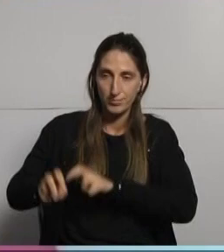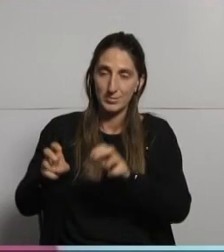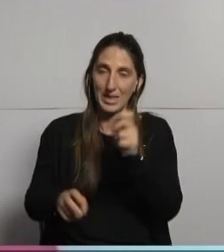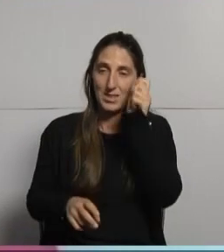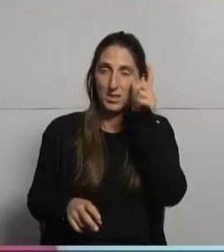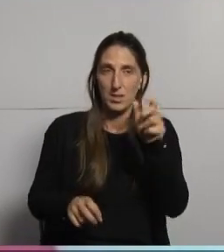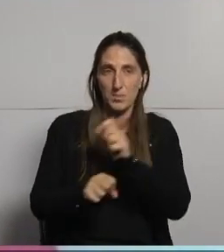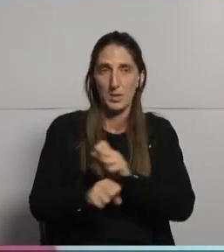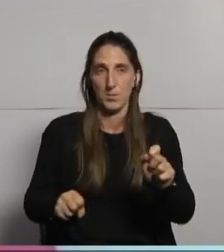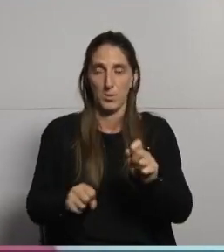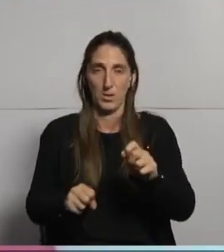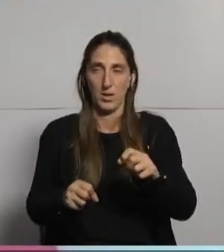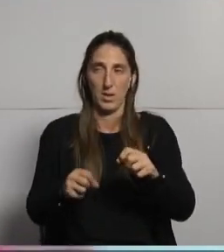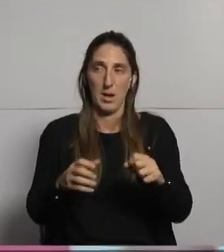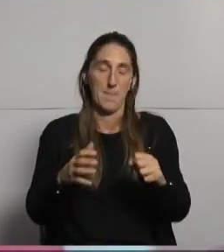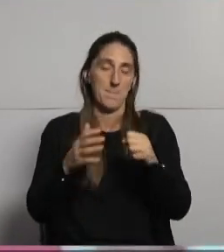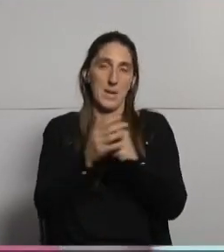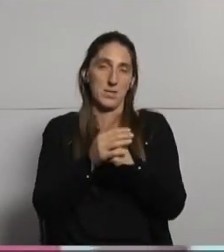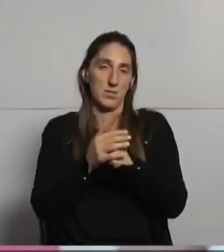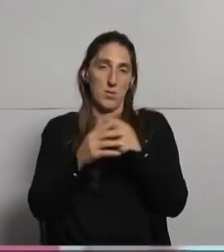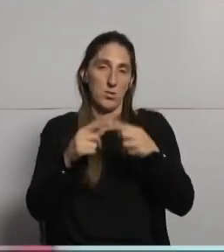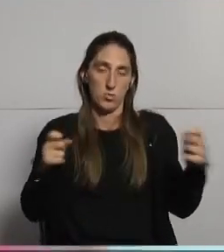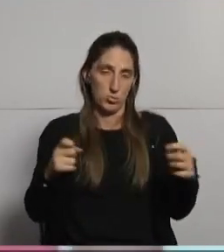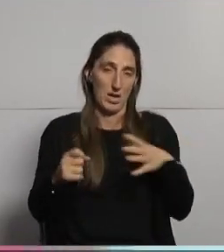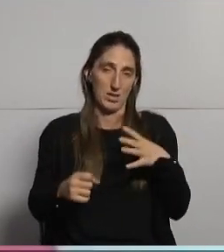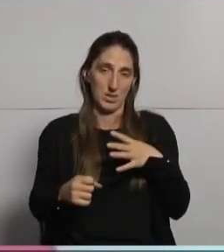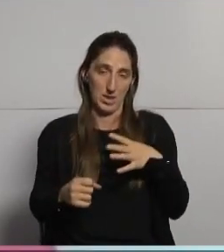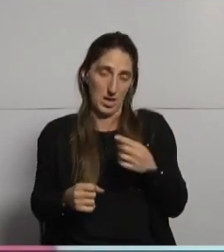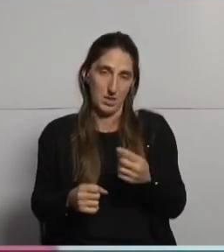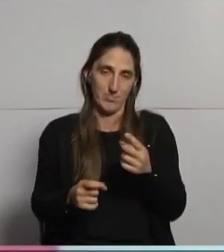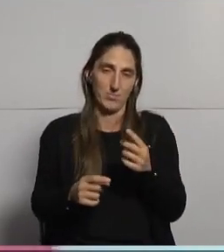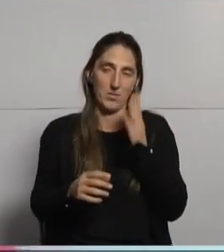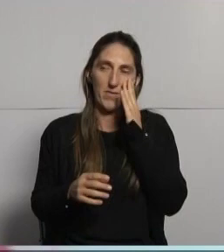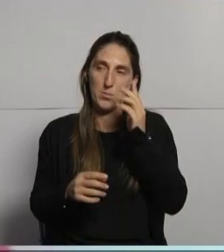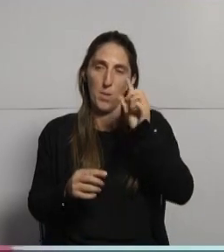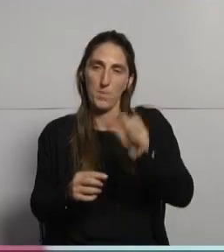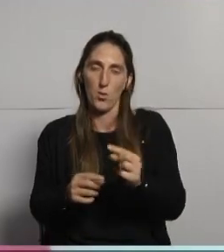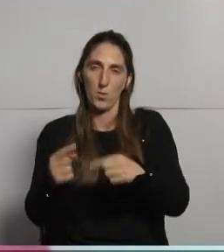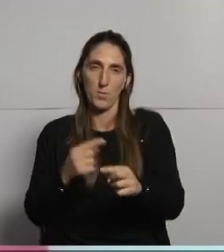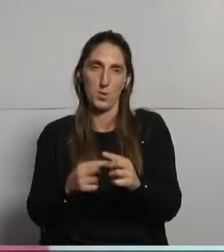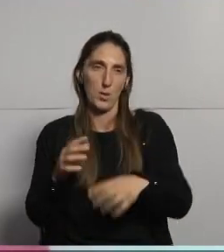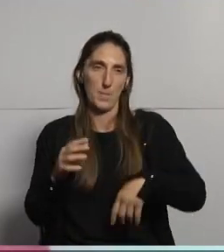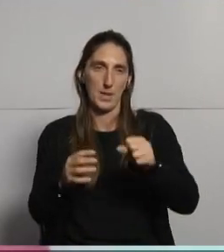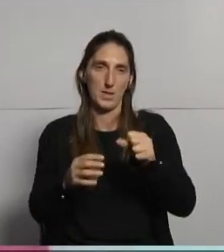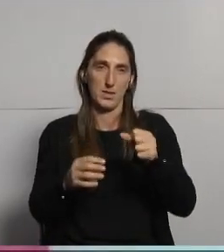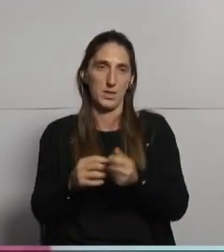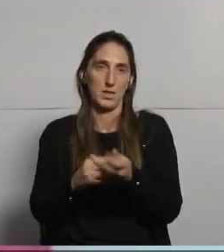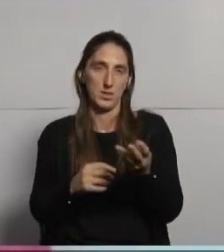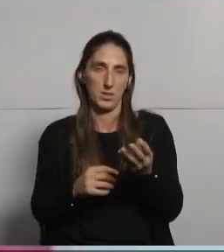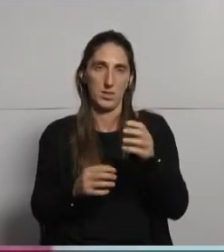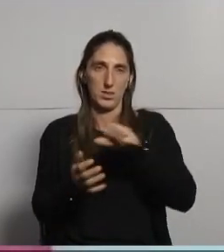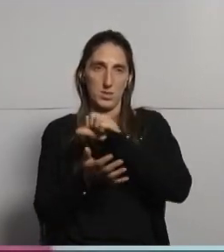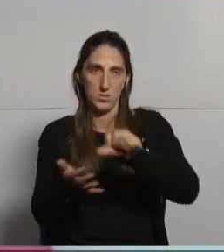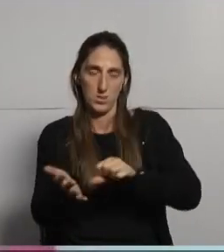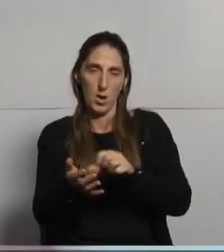inteligente para poder maximizar los recursos claramente acotados que tiene para que lleguen a la mayor cantidad de